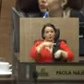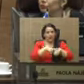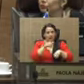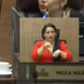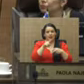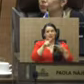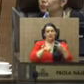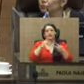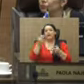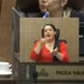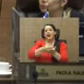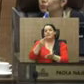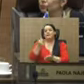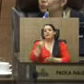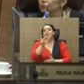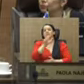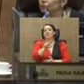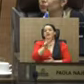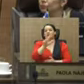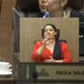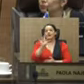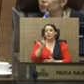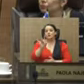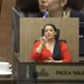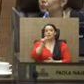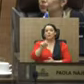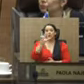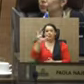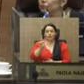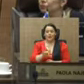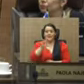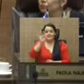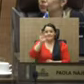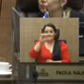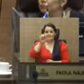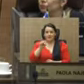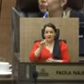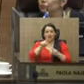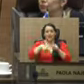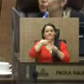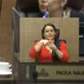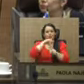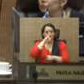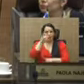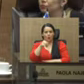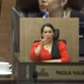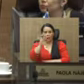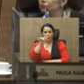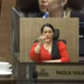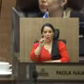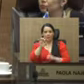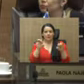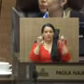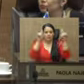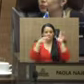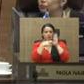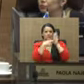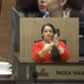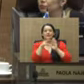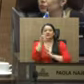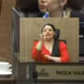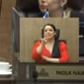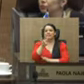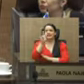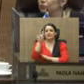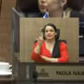un 38.3. El FES y las juntas de educación representan el